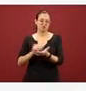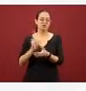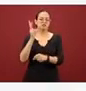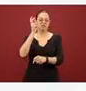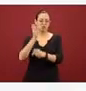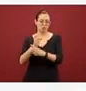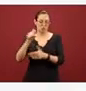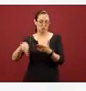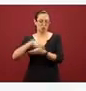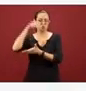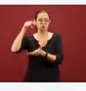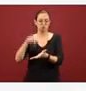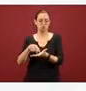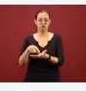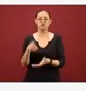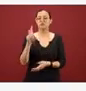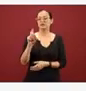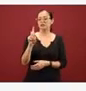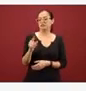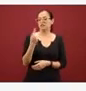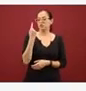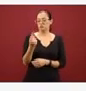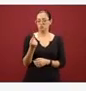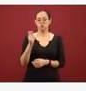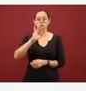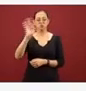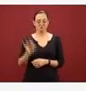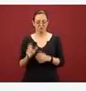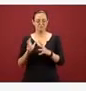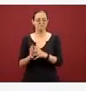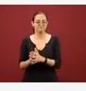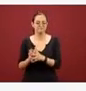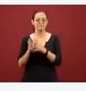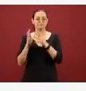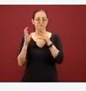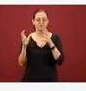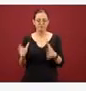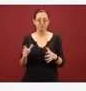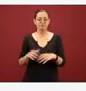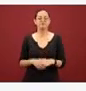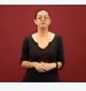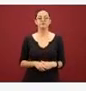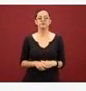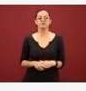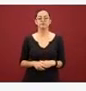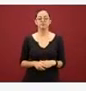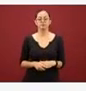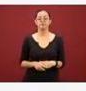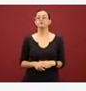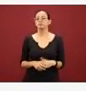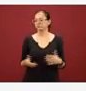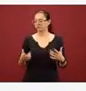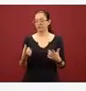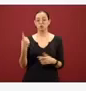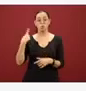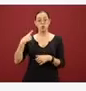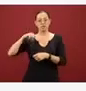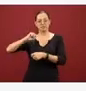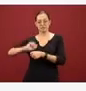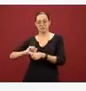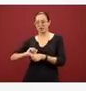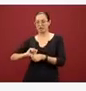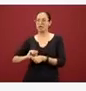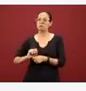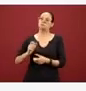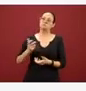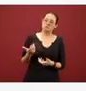lugar, ahora con un 31%, que igual son cifras que se incrementaron de la semana pasada, en que andaban